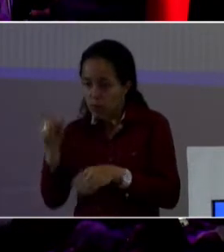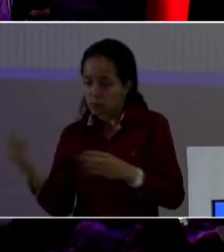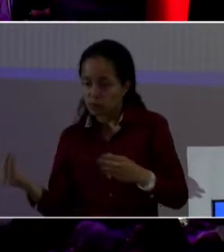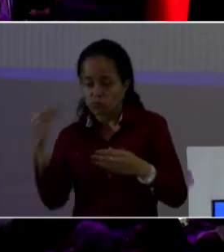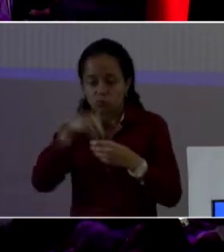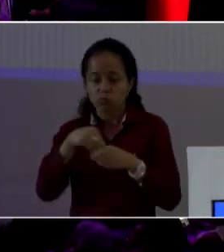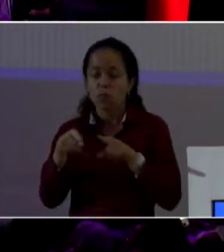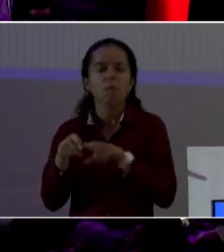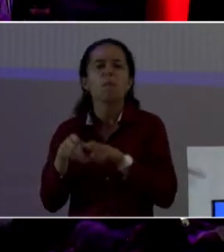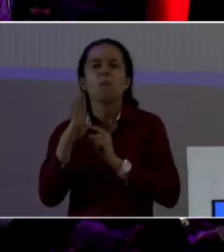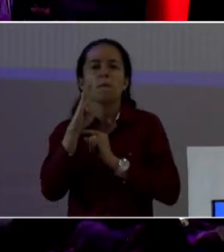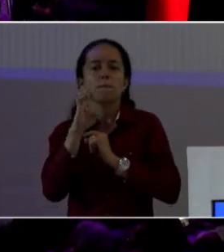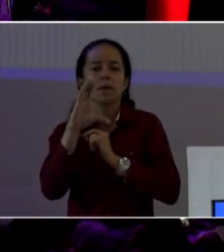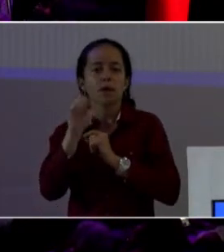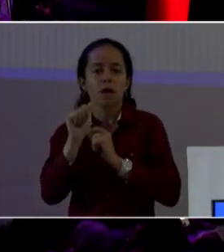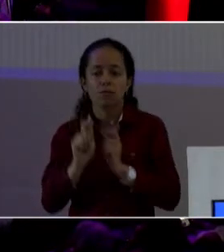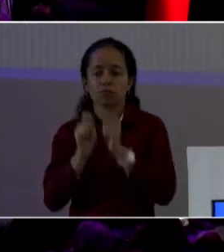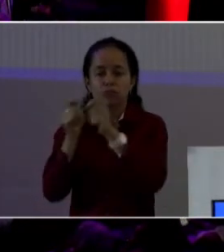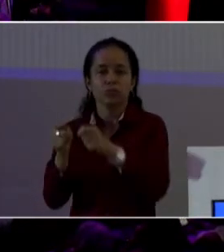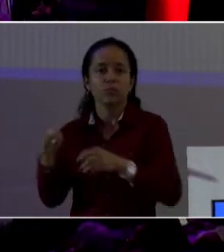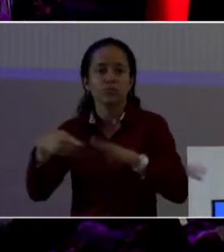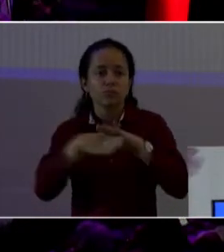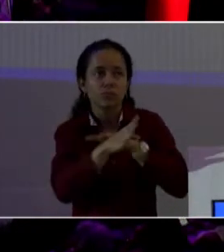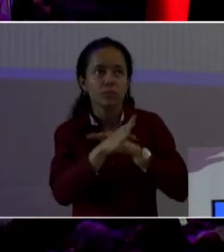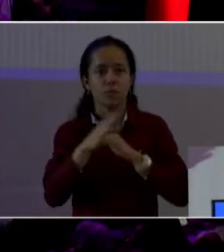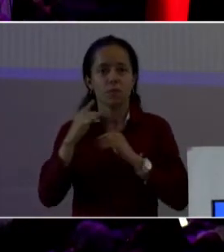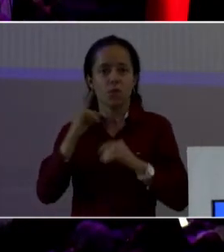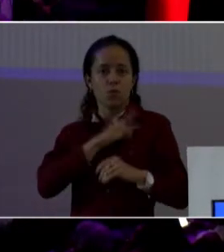sean becadas a sus carreras universitarias.